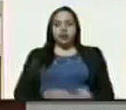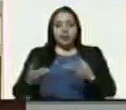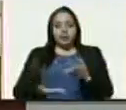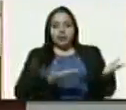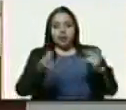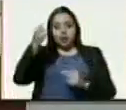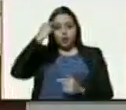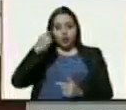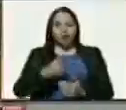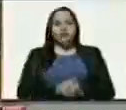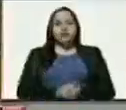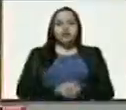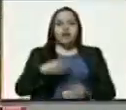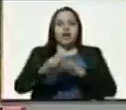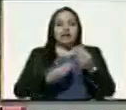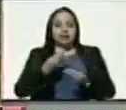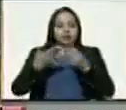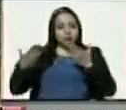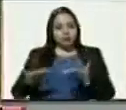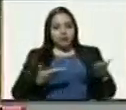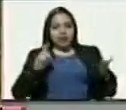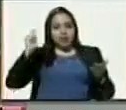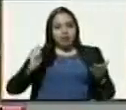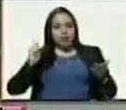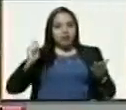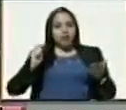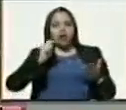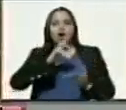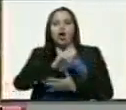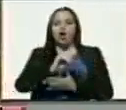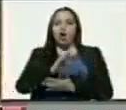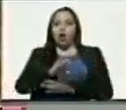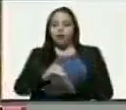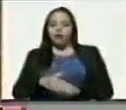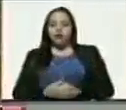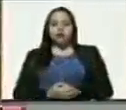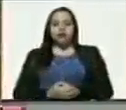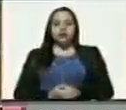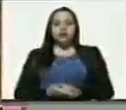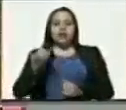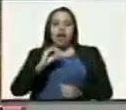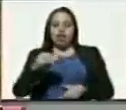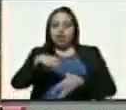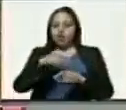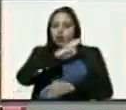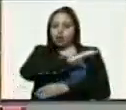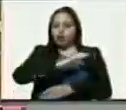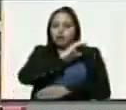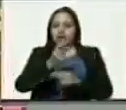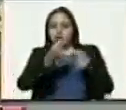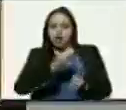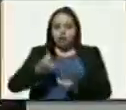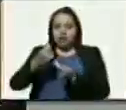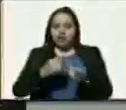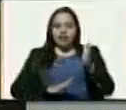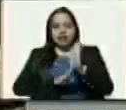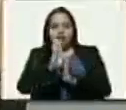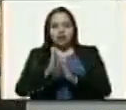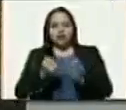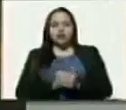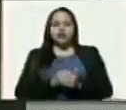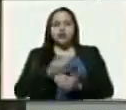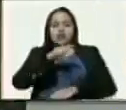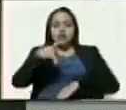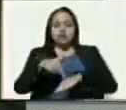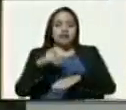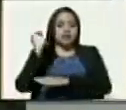e integra la Comisión Permanente de Economía, Finanzas y Desarrollo Nacional de la Asamblea Nacional. ¿Cómo está? Bienvenido. Bueno, buenos